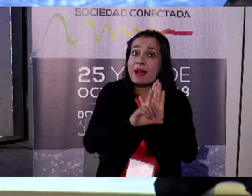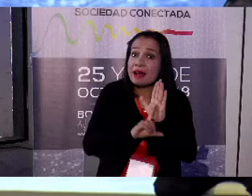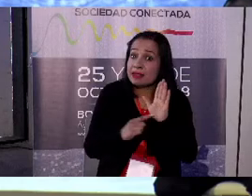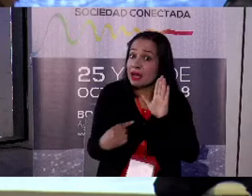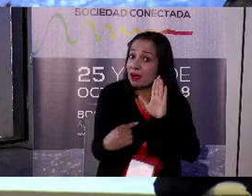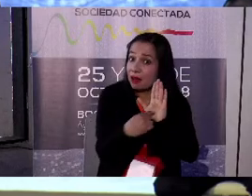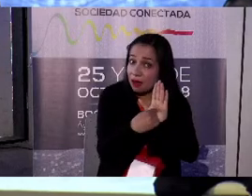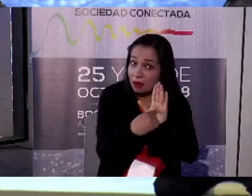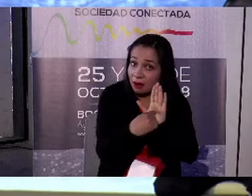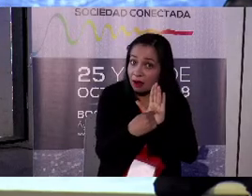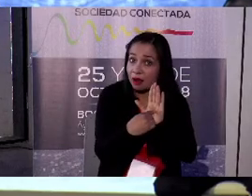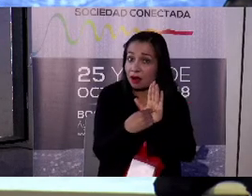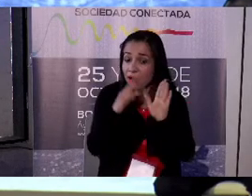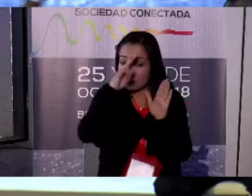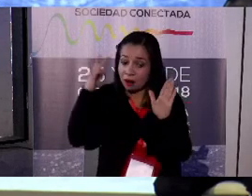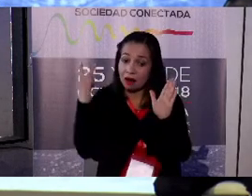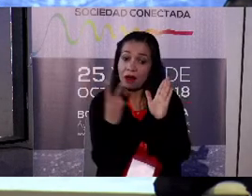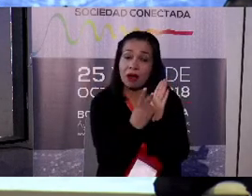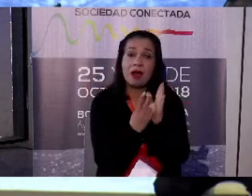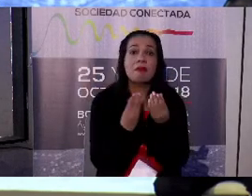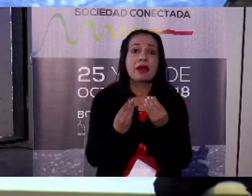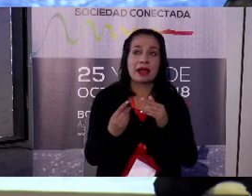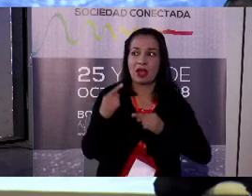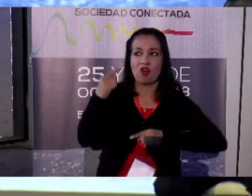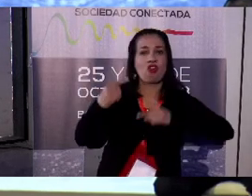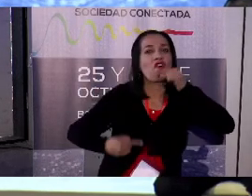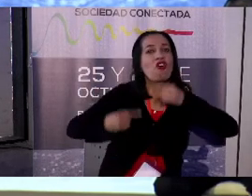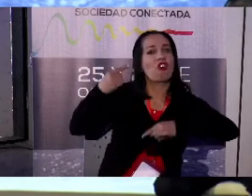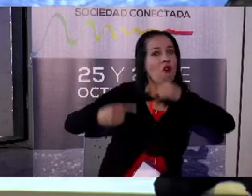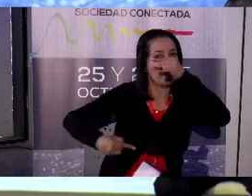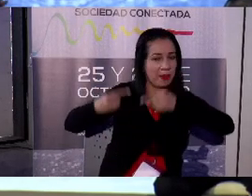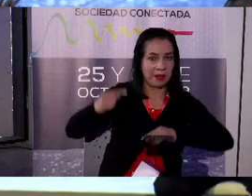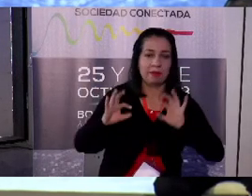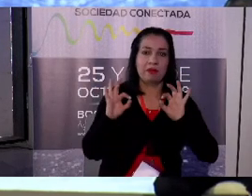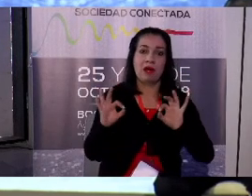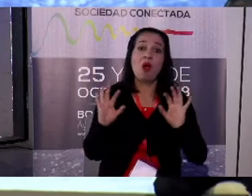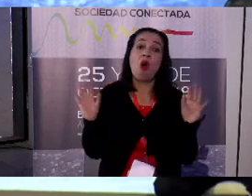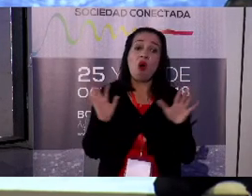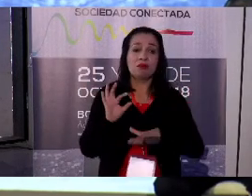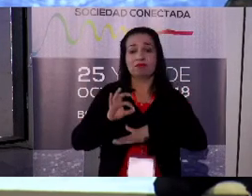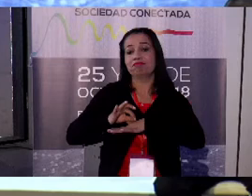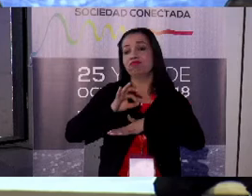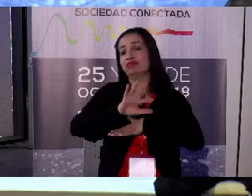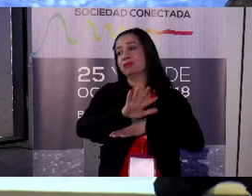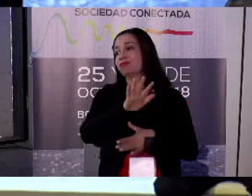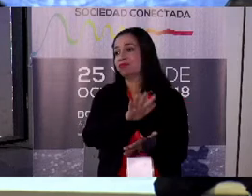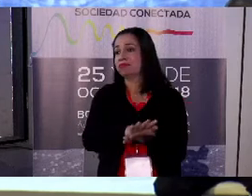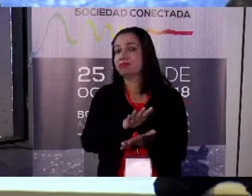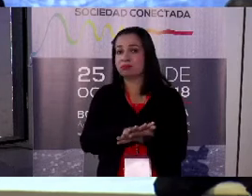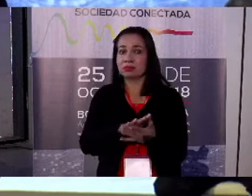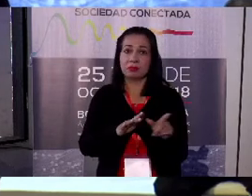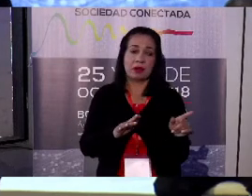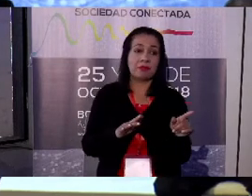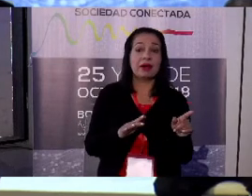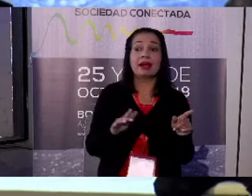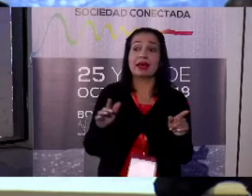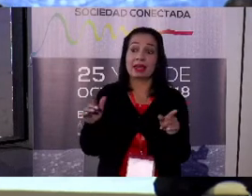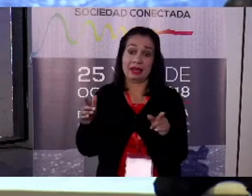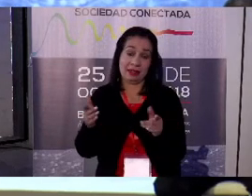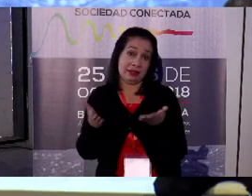que eso compitan con las propias prestadoras o dejar la cosas así para que la prestadora bajen el precio